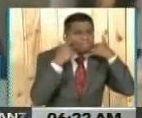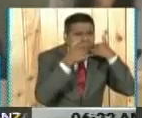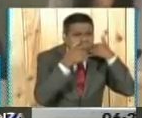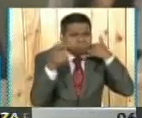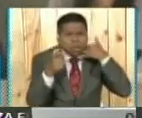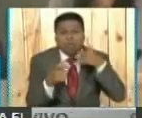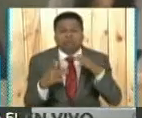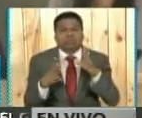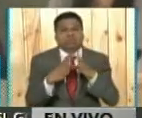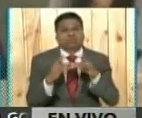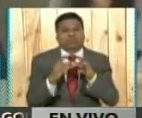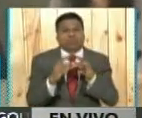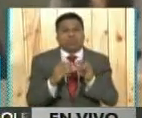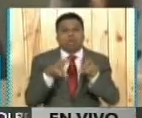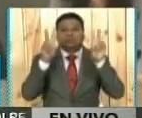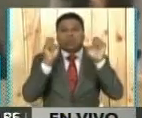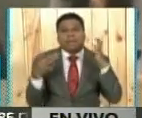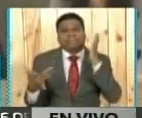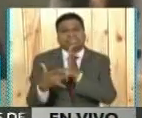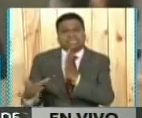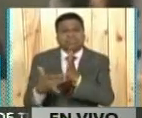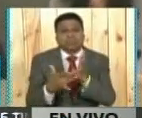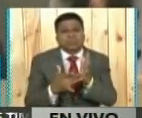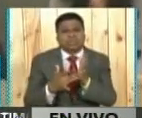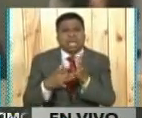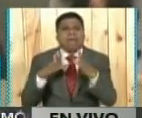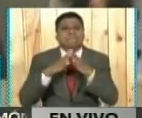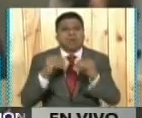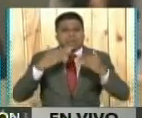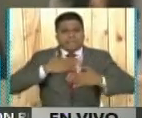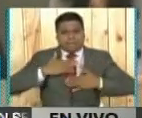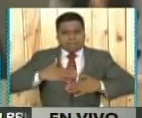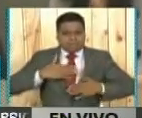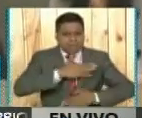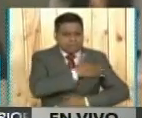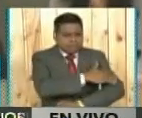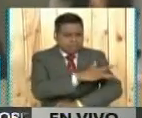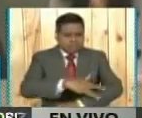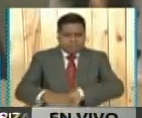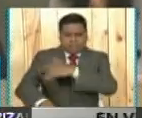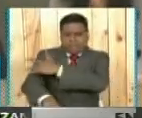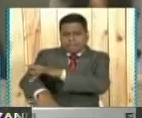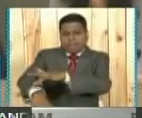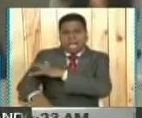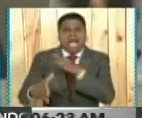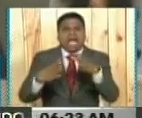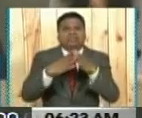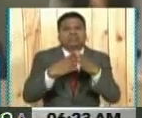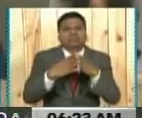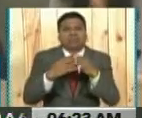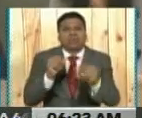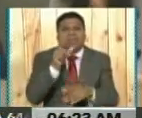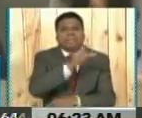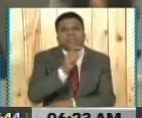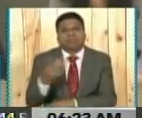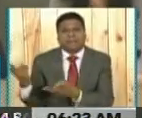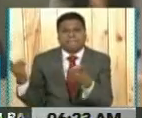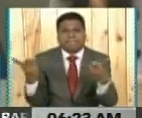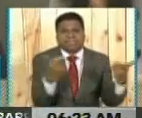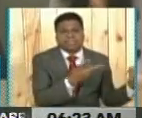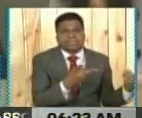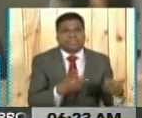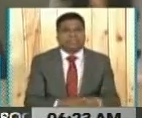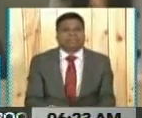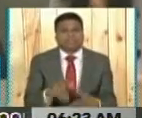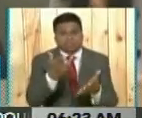tecnología permite la requisa personal no intrusiva para los visitantes, lo cual nos permite